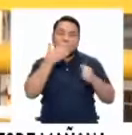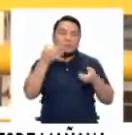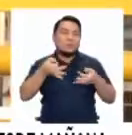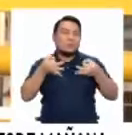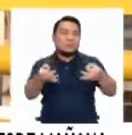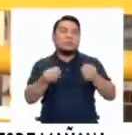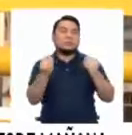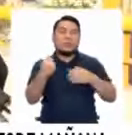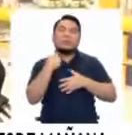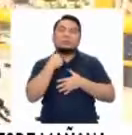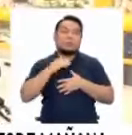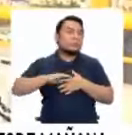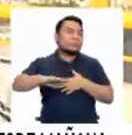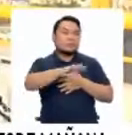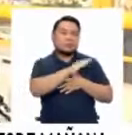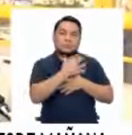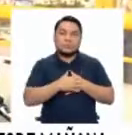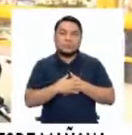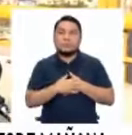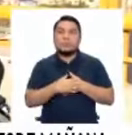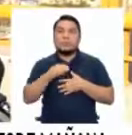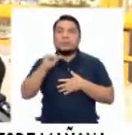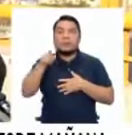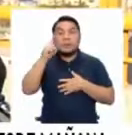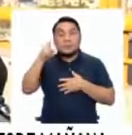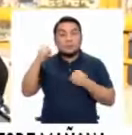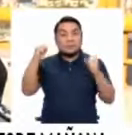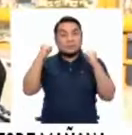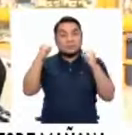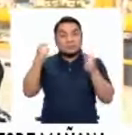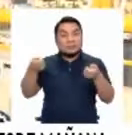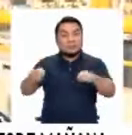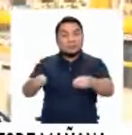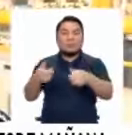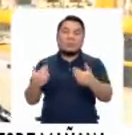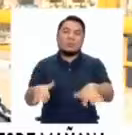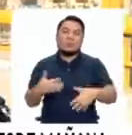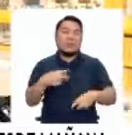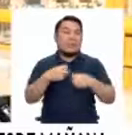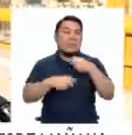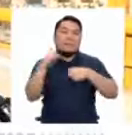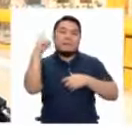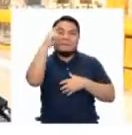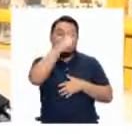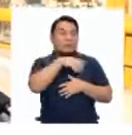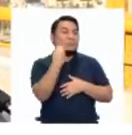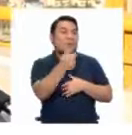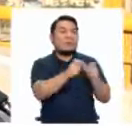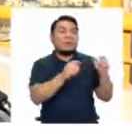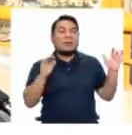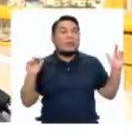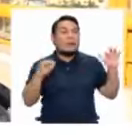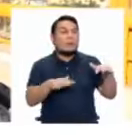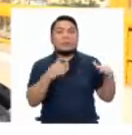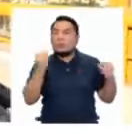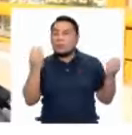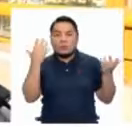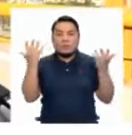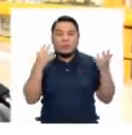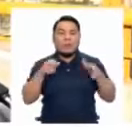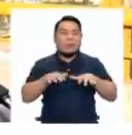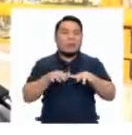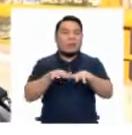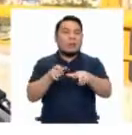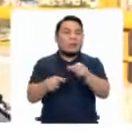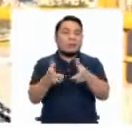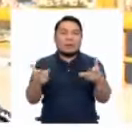nos afecta, señorita, a todos. Si se daría el paro, entonces se complicaría porque habría más aglomeración de gente. Entonces Ahí